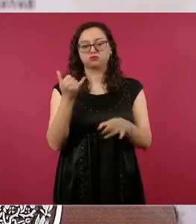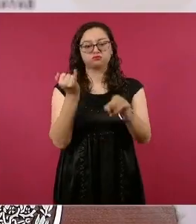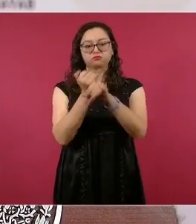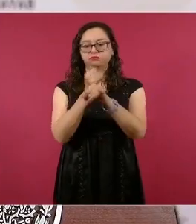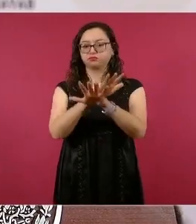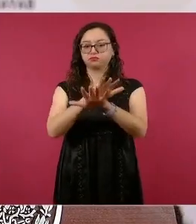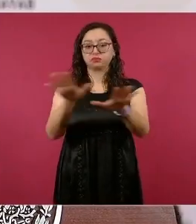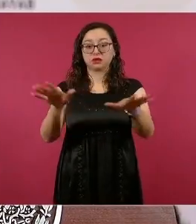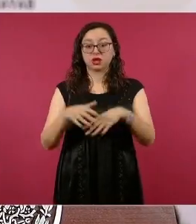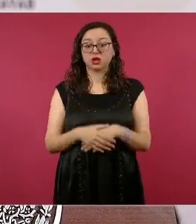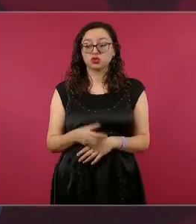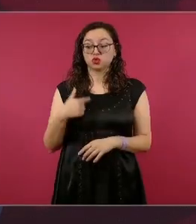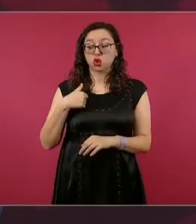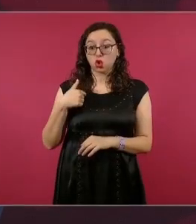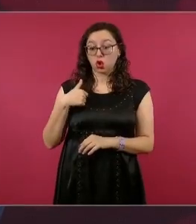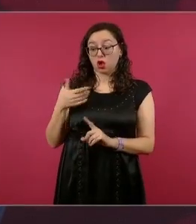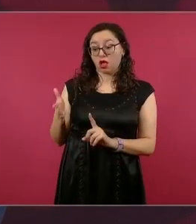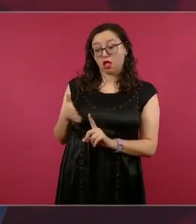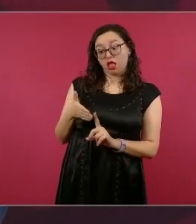no orientar,